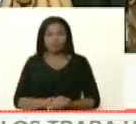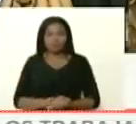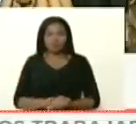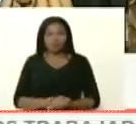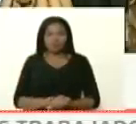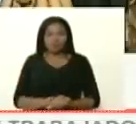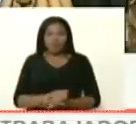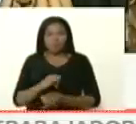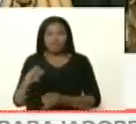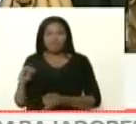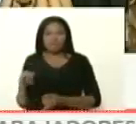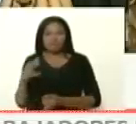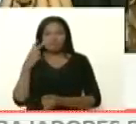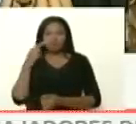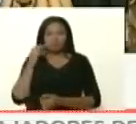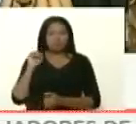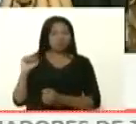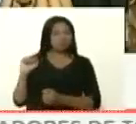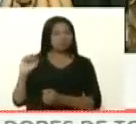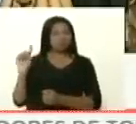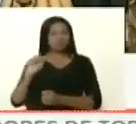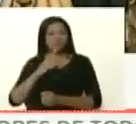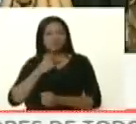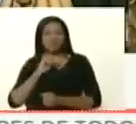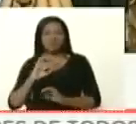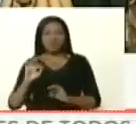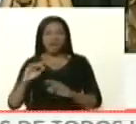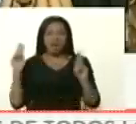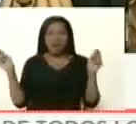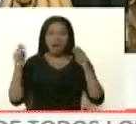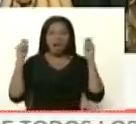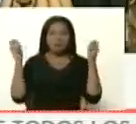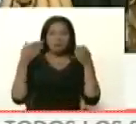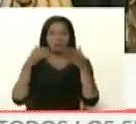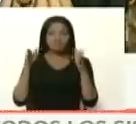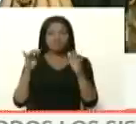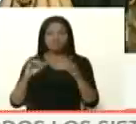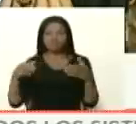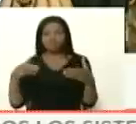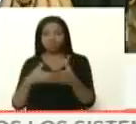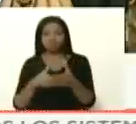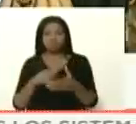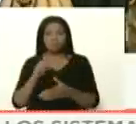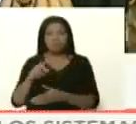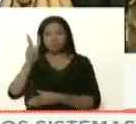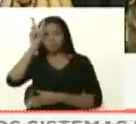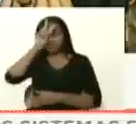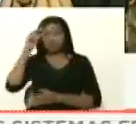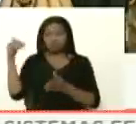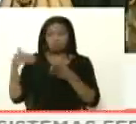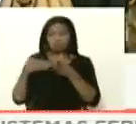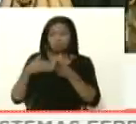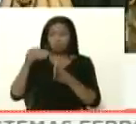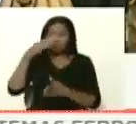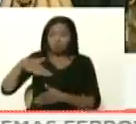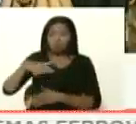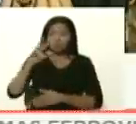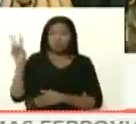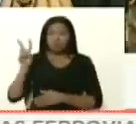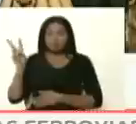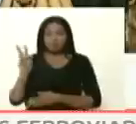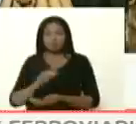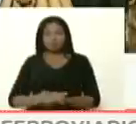producto del racismo, de las campañas públicas de la oligarquía peruana contra el pueblo de Venezuela.